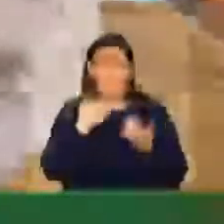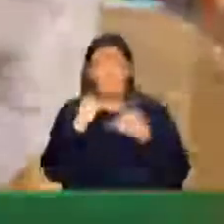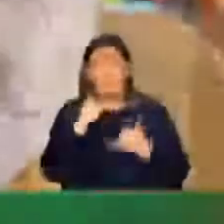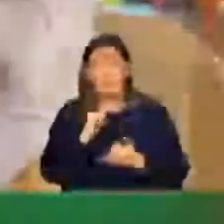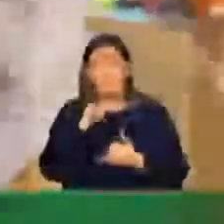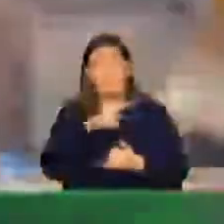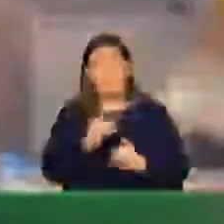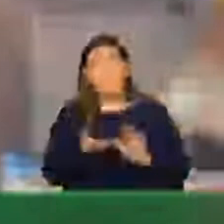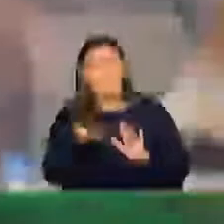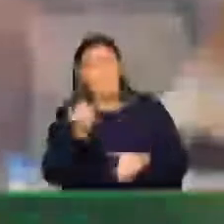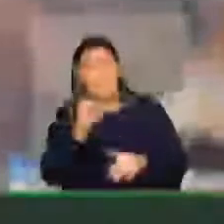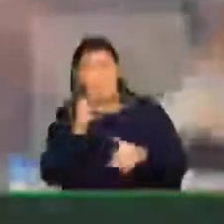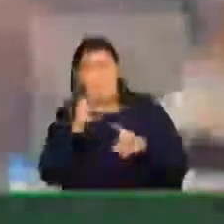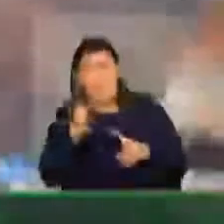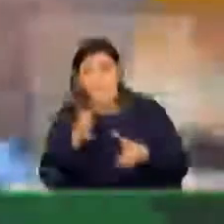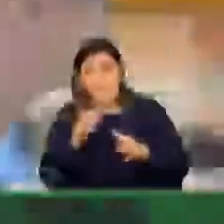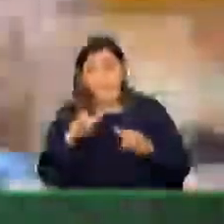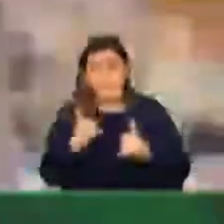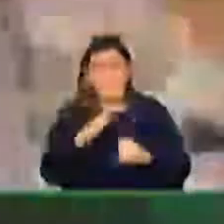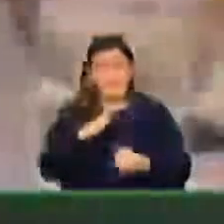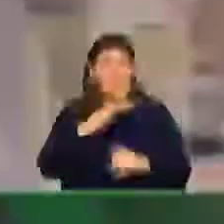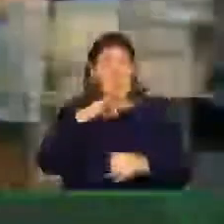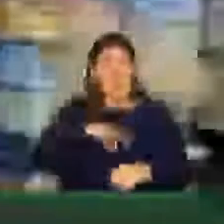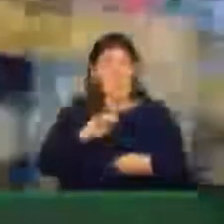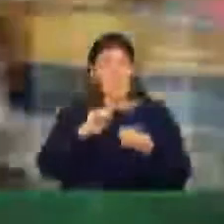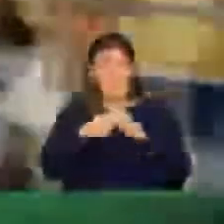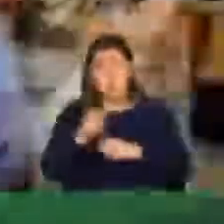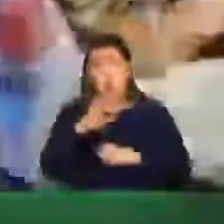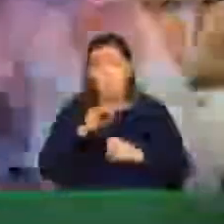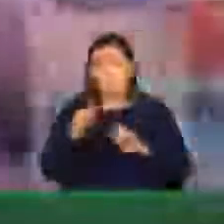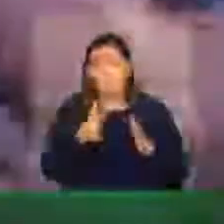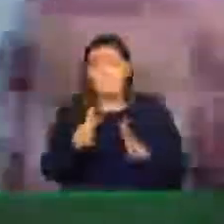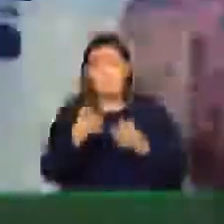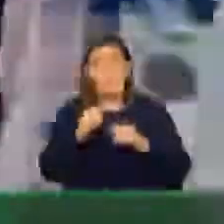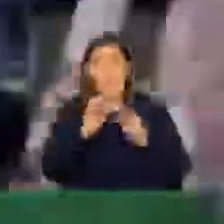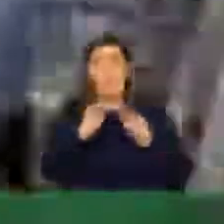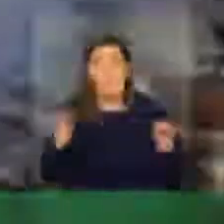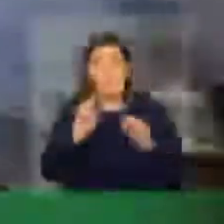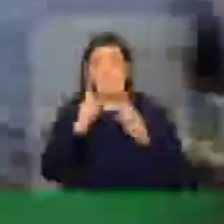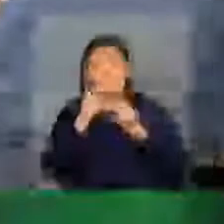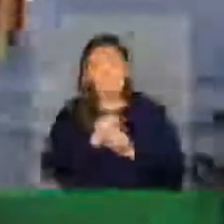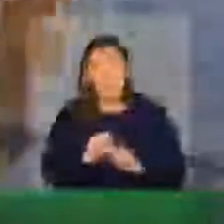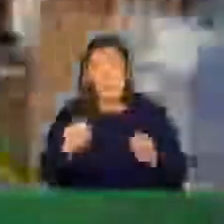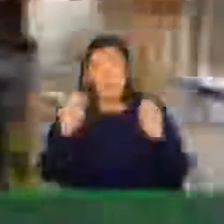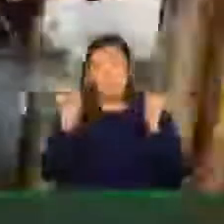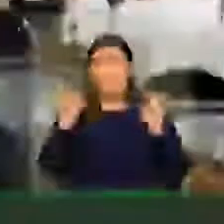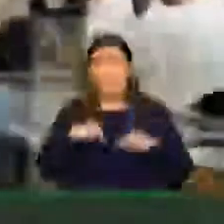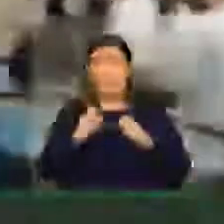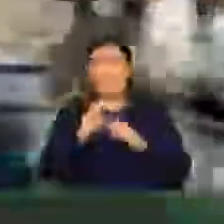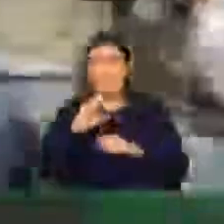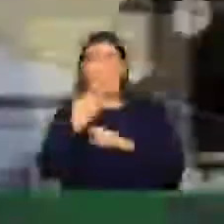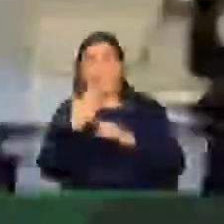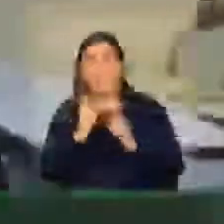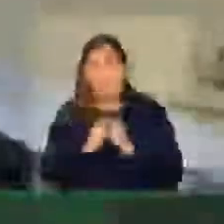más peligrosa que las ya existentes, el anuncio llega entre las advertencias sobre la necesidad de prepararse ante una inevitable tercera ola